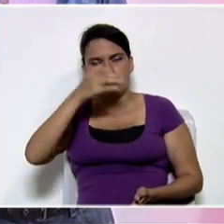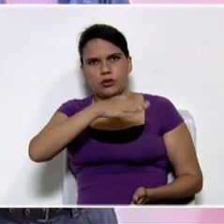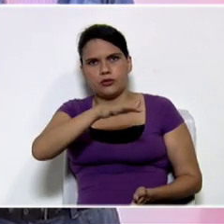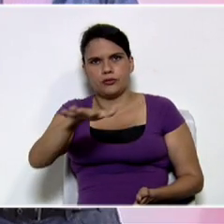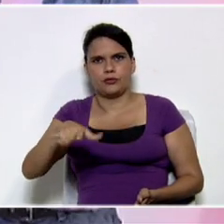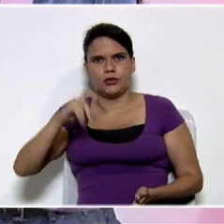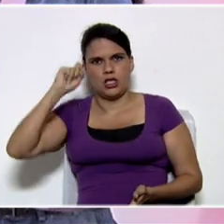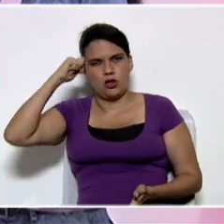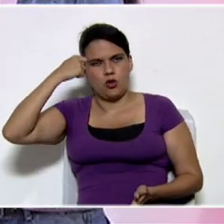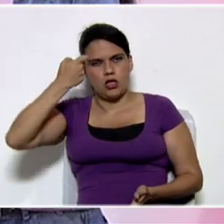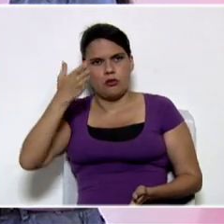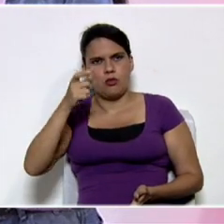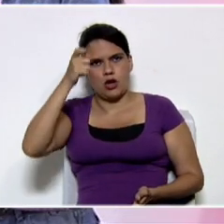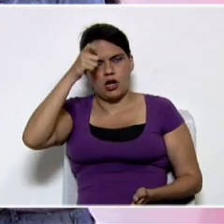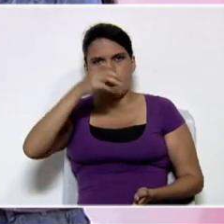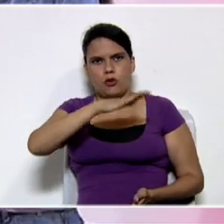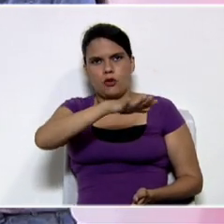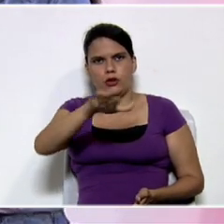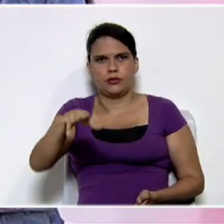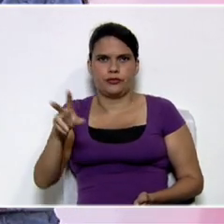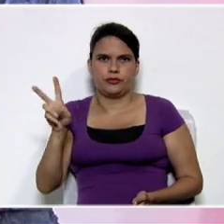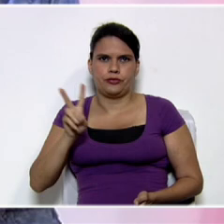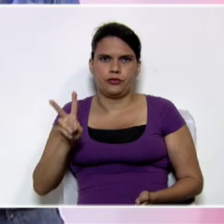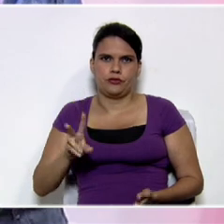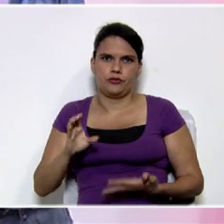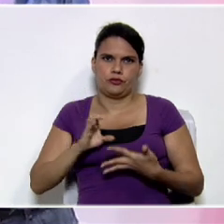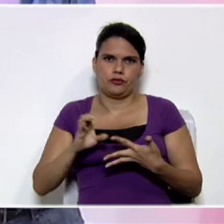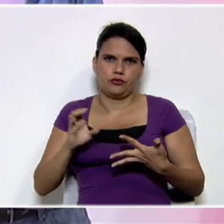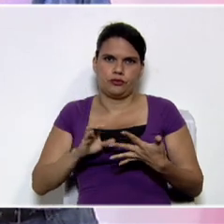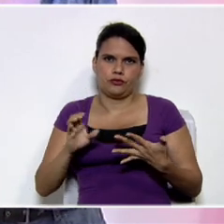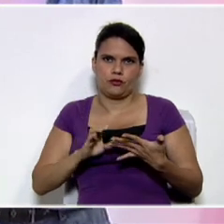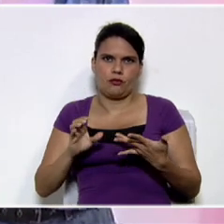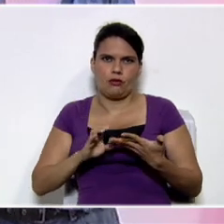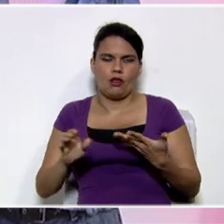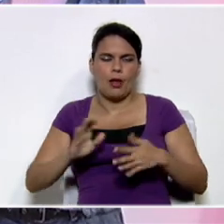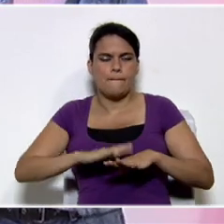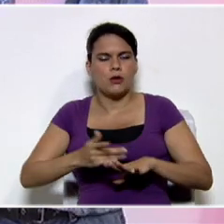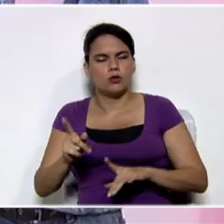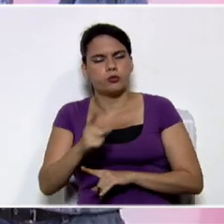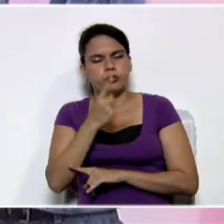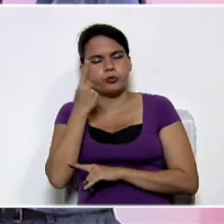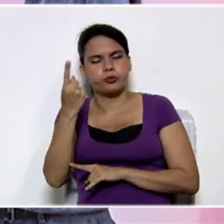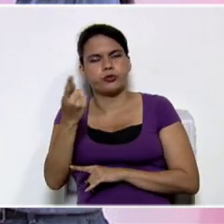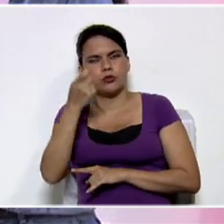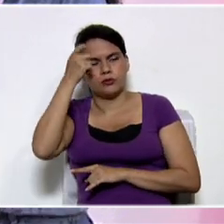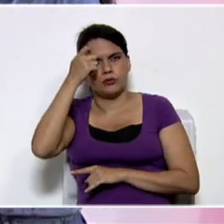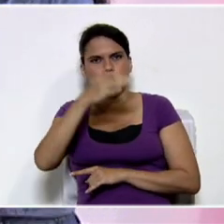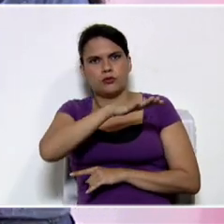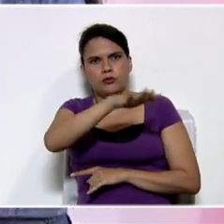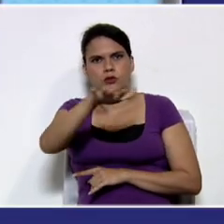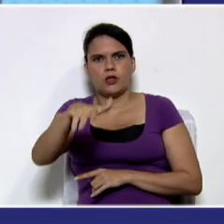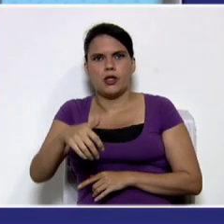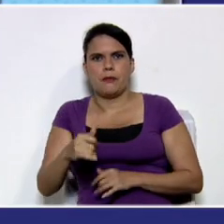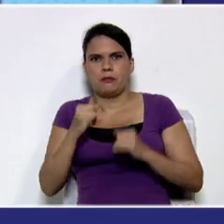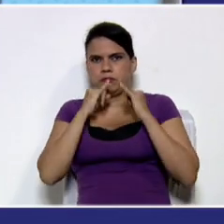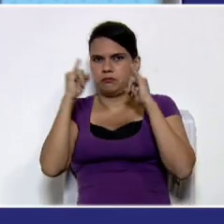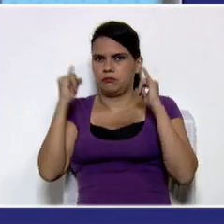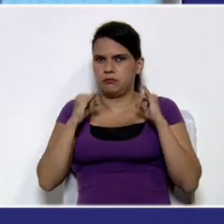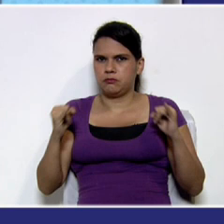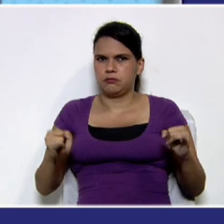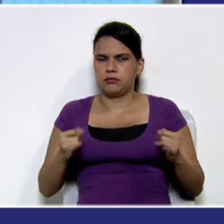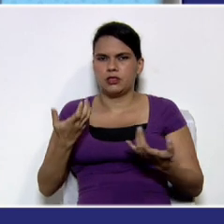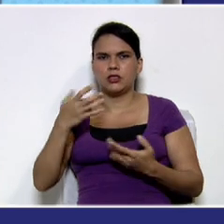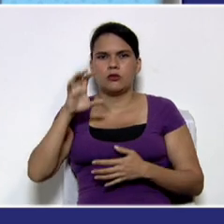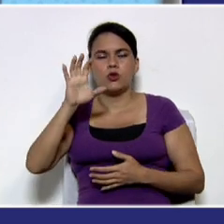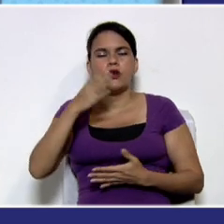Recordemos que la población venezolana se ha caracterizado por ser una de las poblaciones más alegres del mundo, gracias a